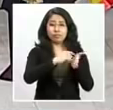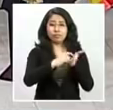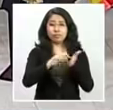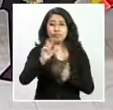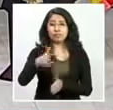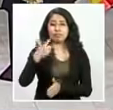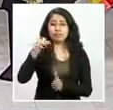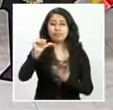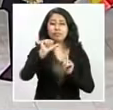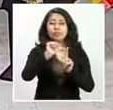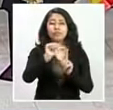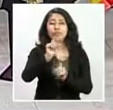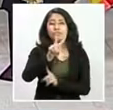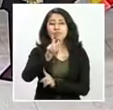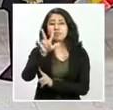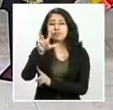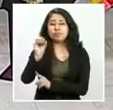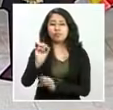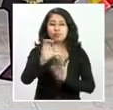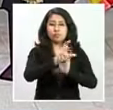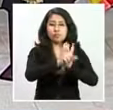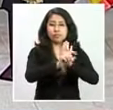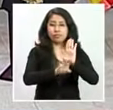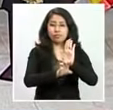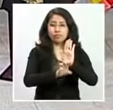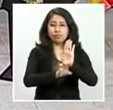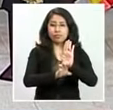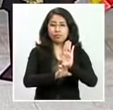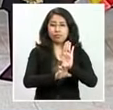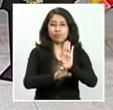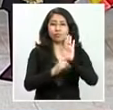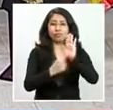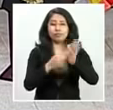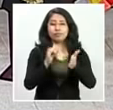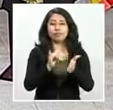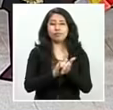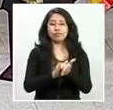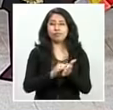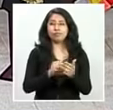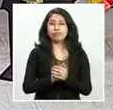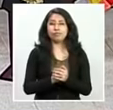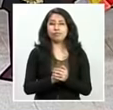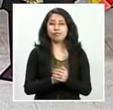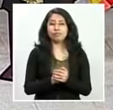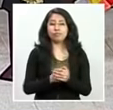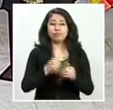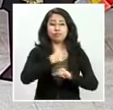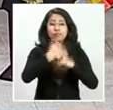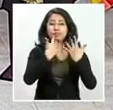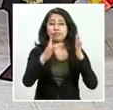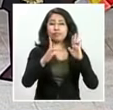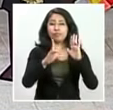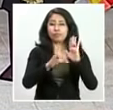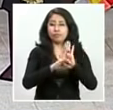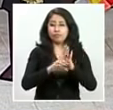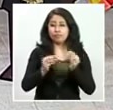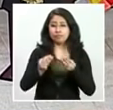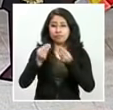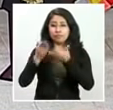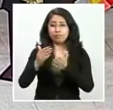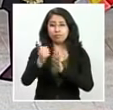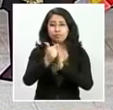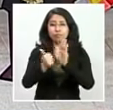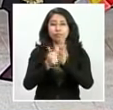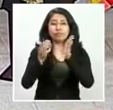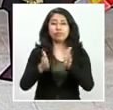del artículo 230 de la Constitución Política del Estado establece que la objeción por parte de la Asamblea a la designación del